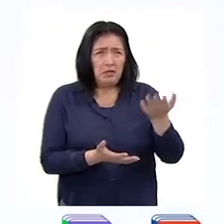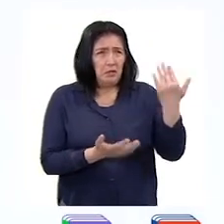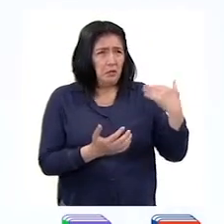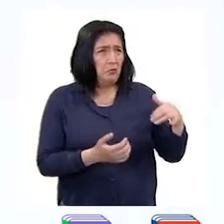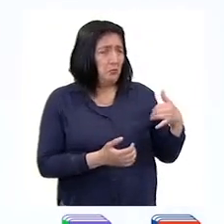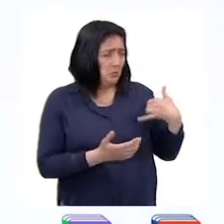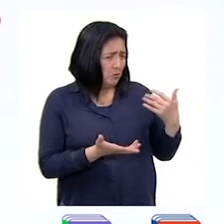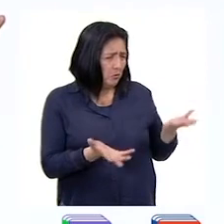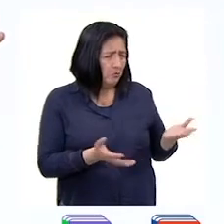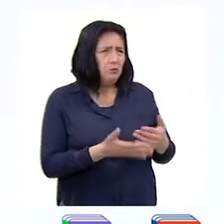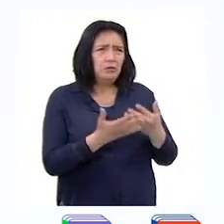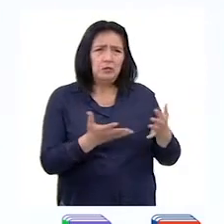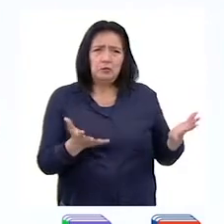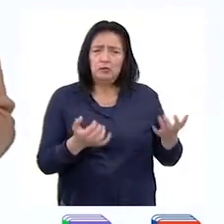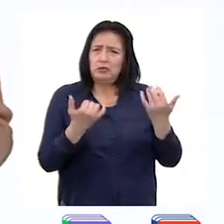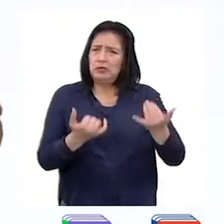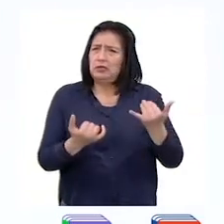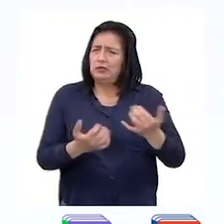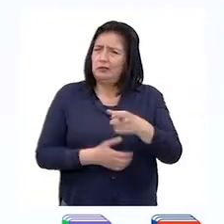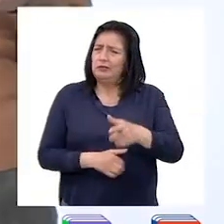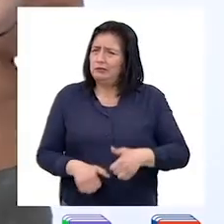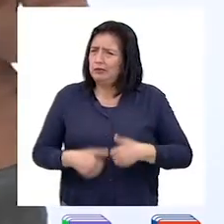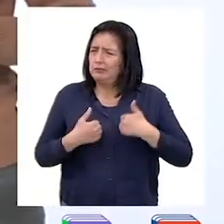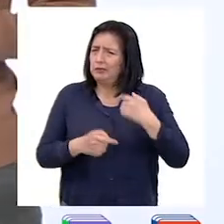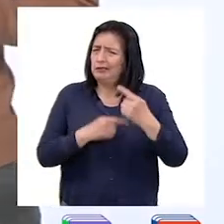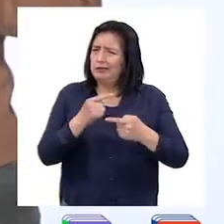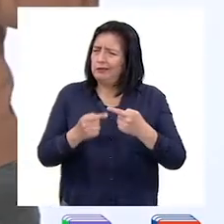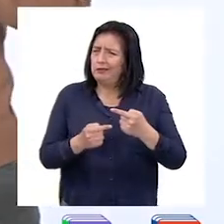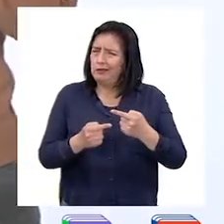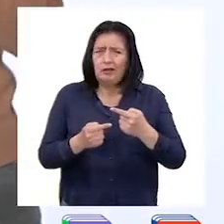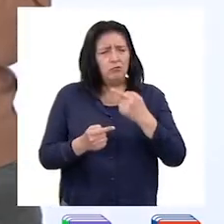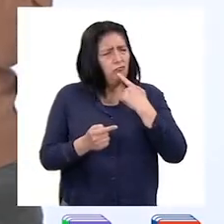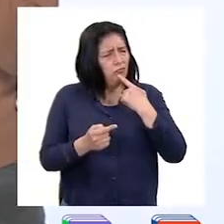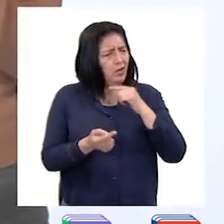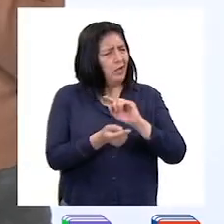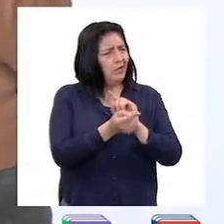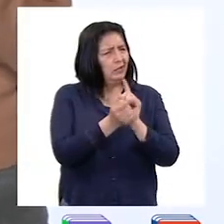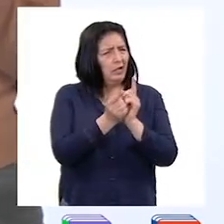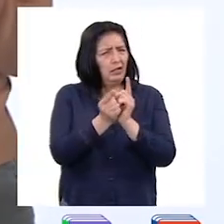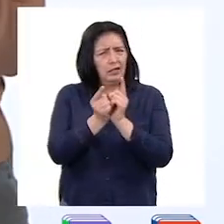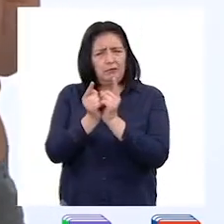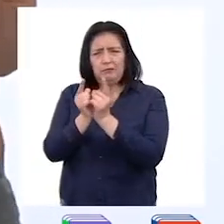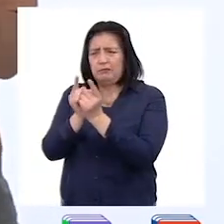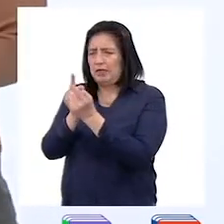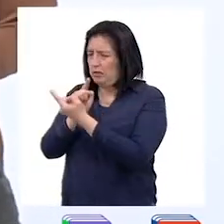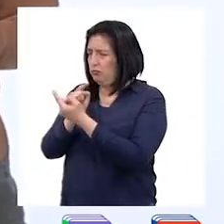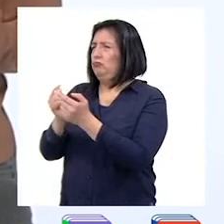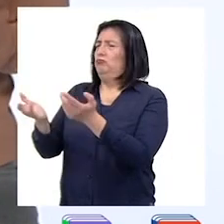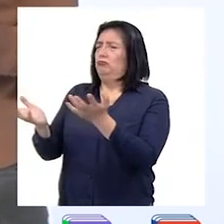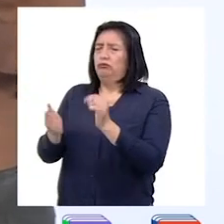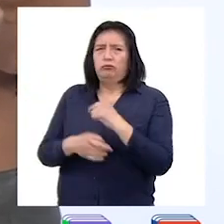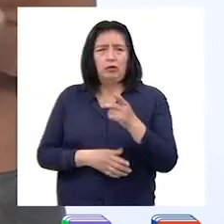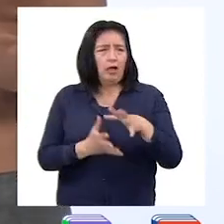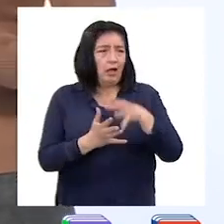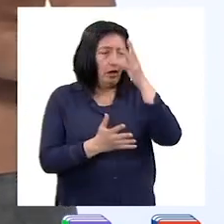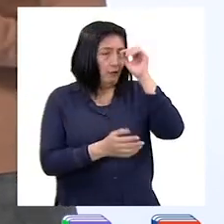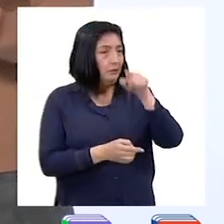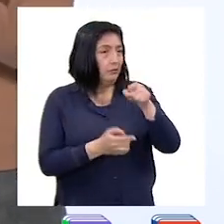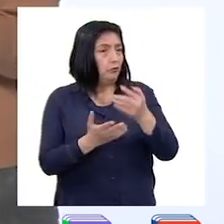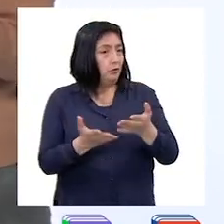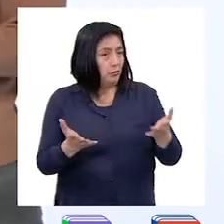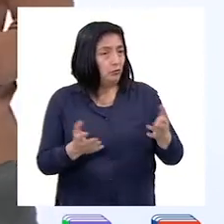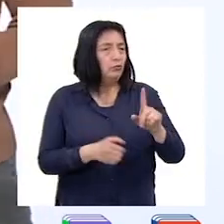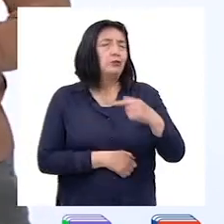jóvenes? Muchos objetos que usamos en nuestra vida diaria han tenido una transformación muy sorprendente. Aprender sobre ellos